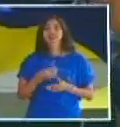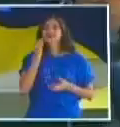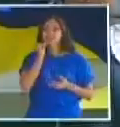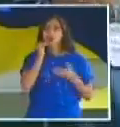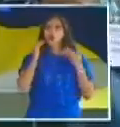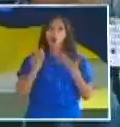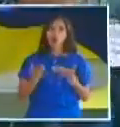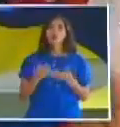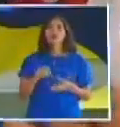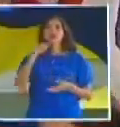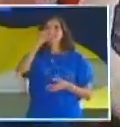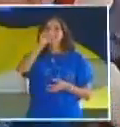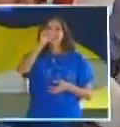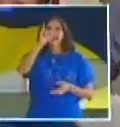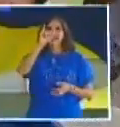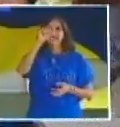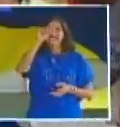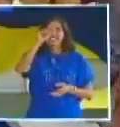joven, Simón Serpa,